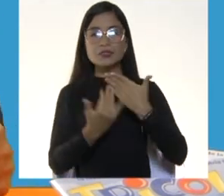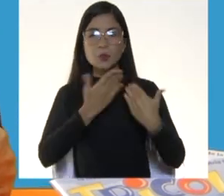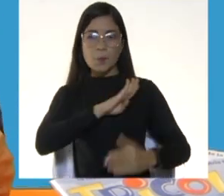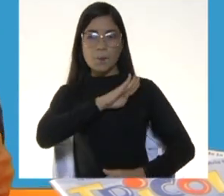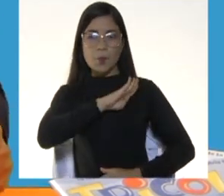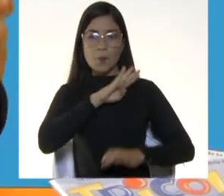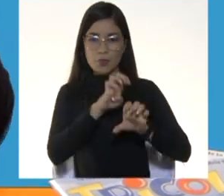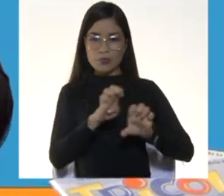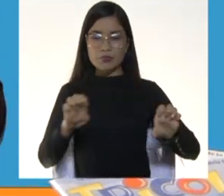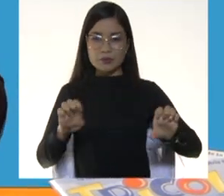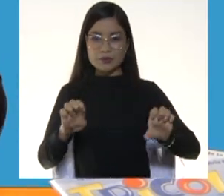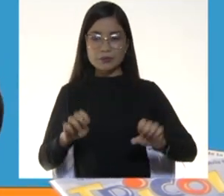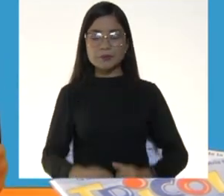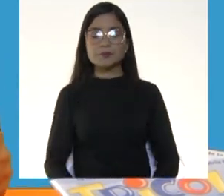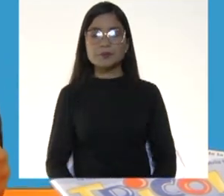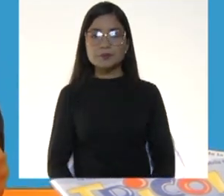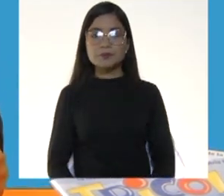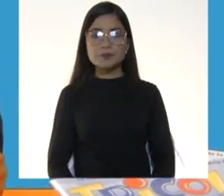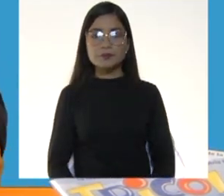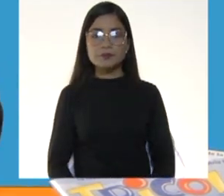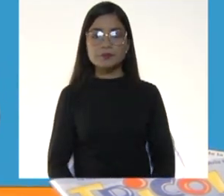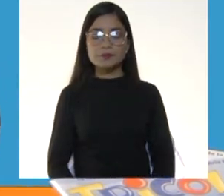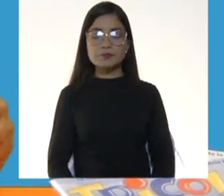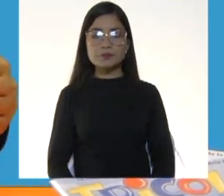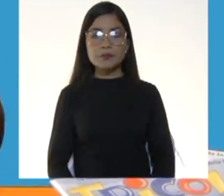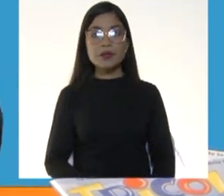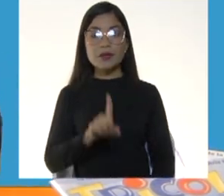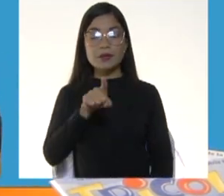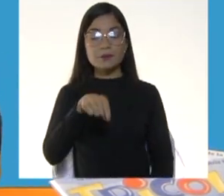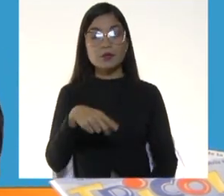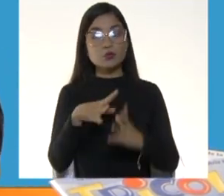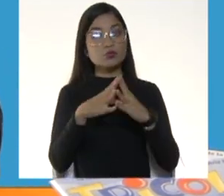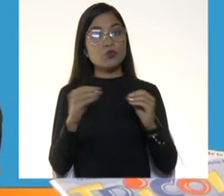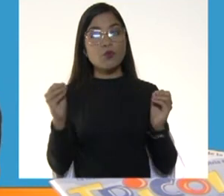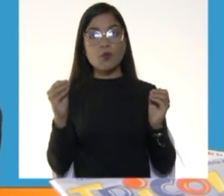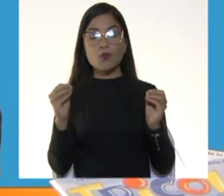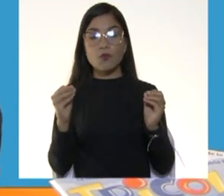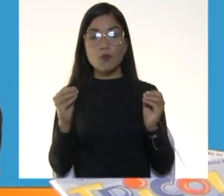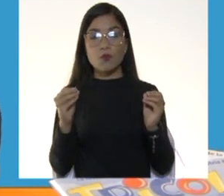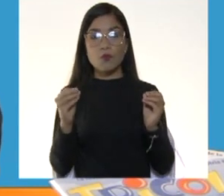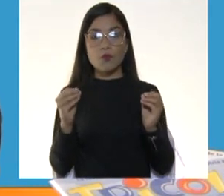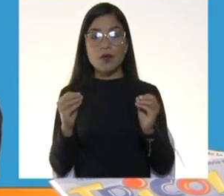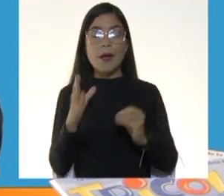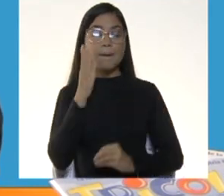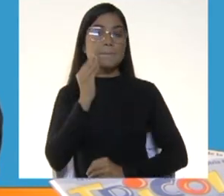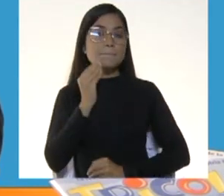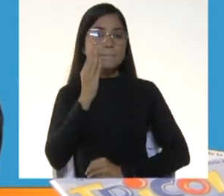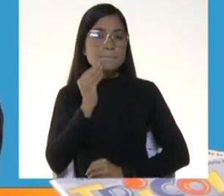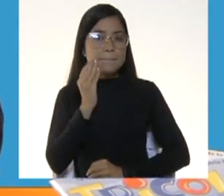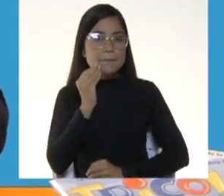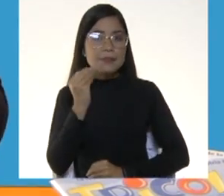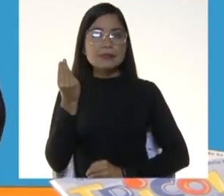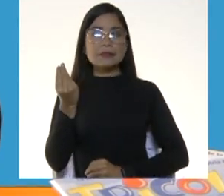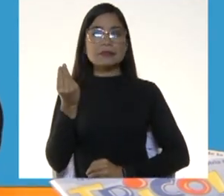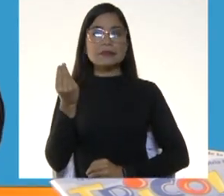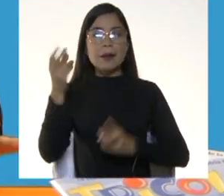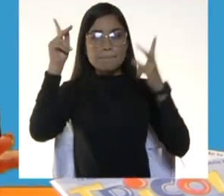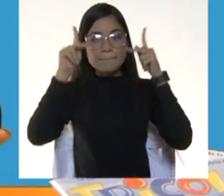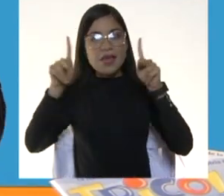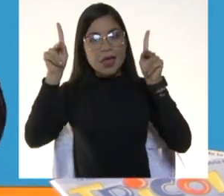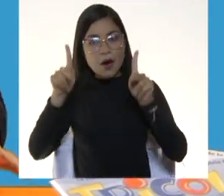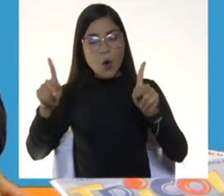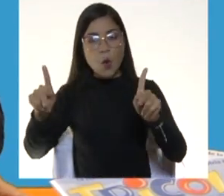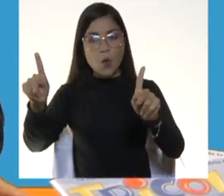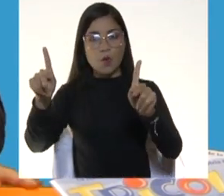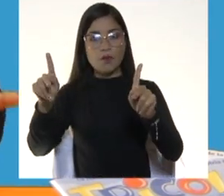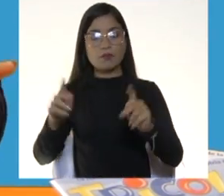conucos también, y además de eso, todas aquellas experiencias pedagógicas que hemos tenido